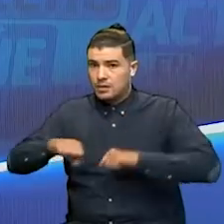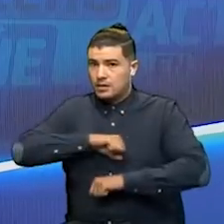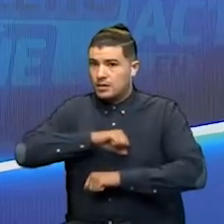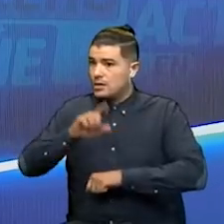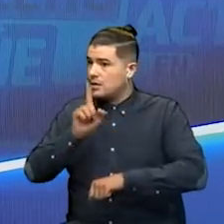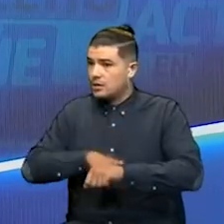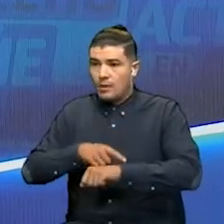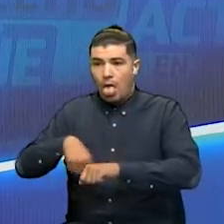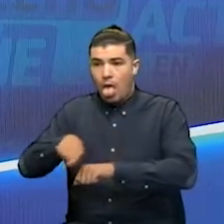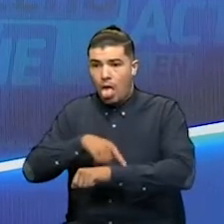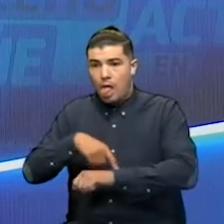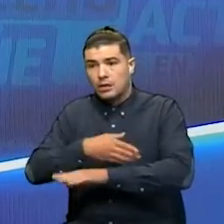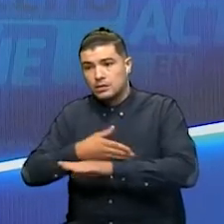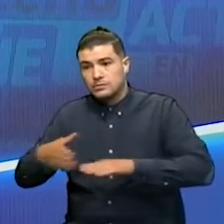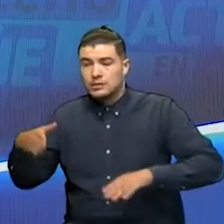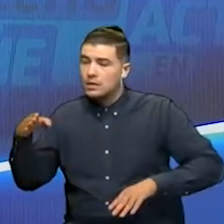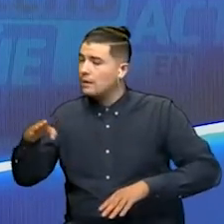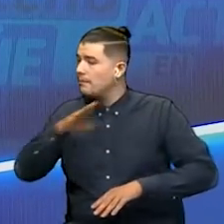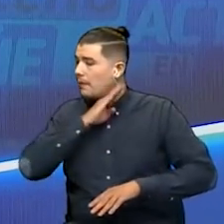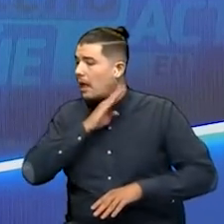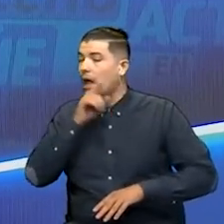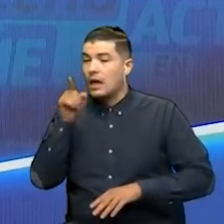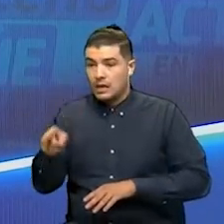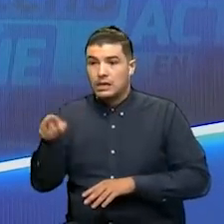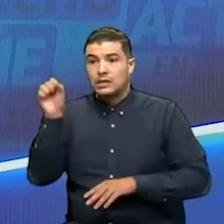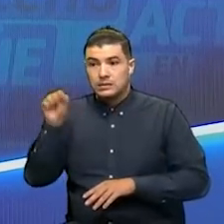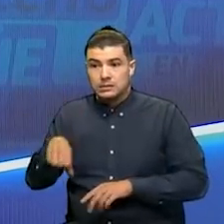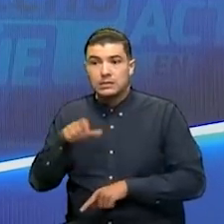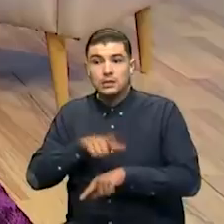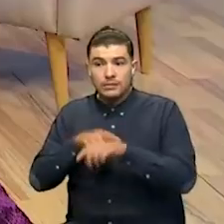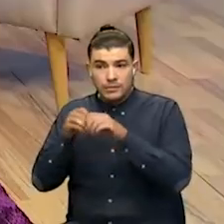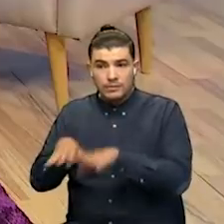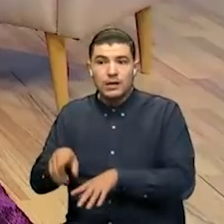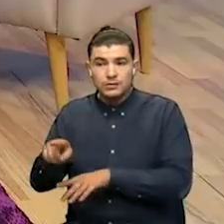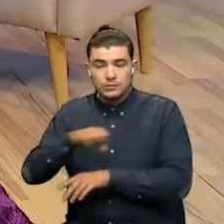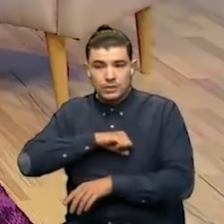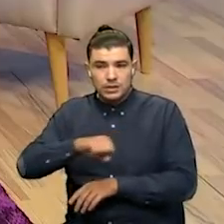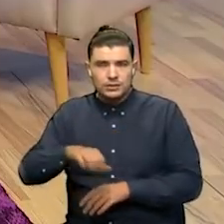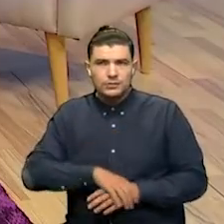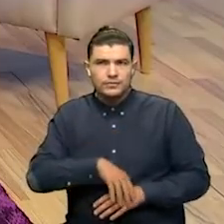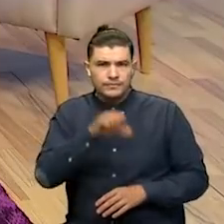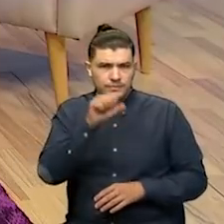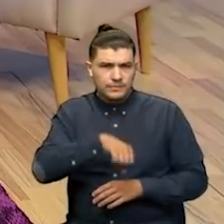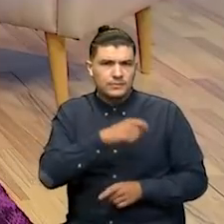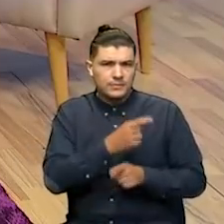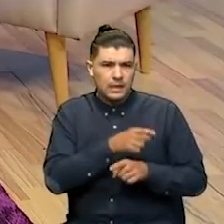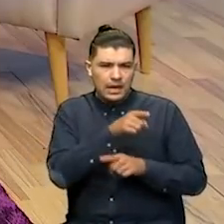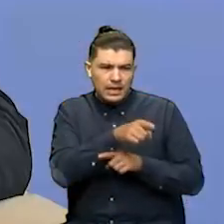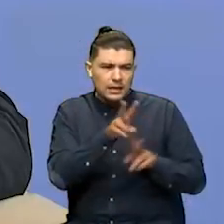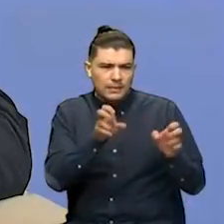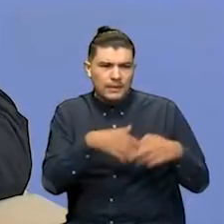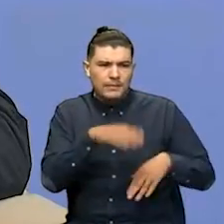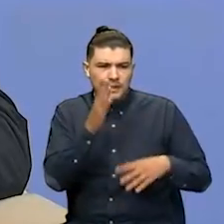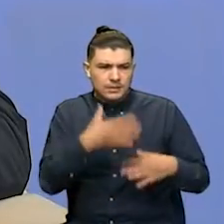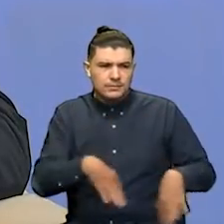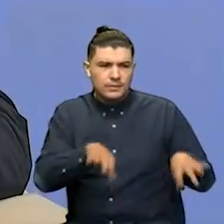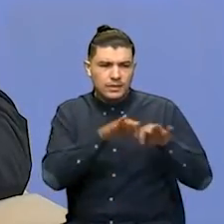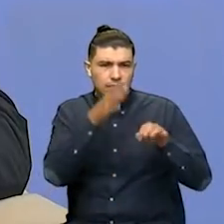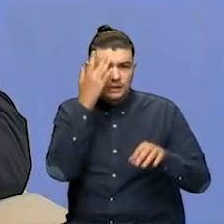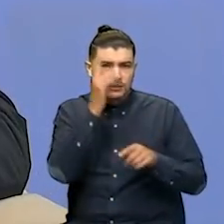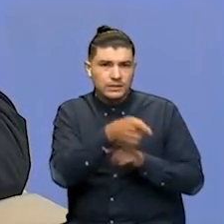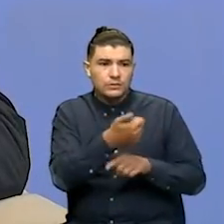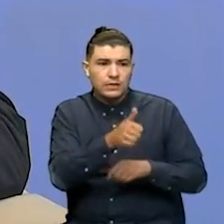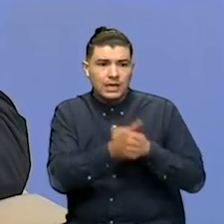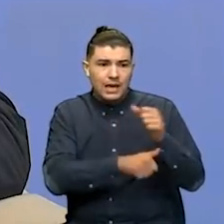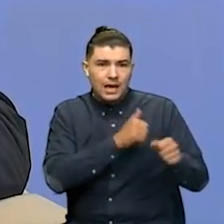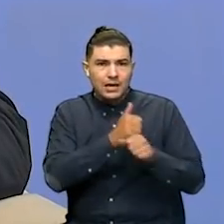tiempo, abogado, para que después no estemos lamentando, porque ahí sí hay unas prescripciones. Sí, señor, o sea, ahí lo que más tenemos que tener en cuenta es que la prescripción es eso, es